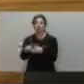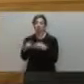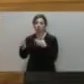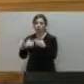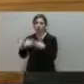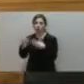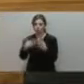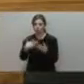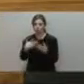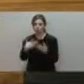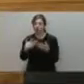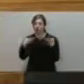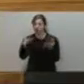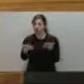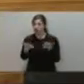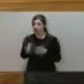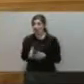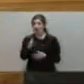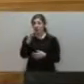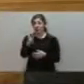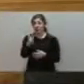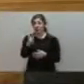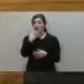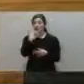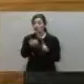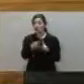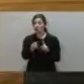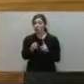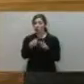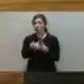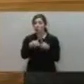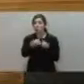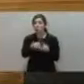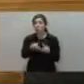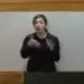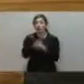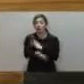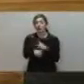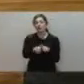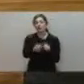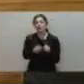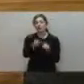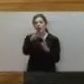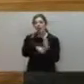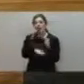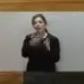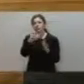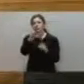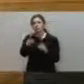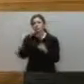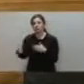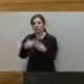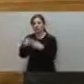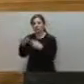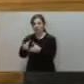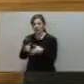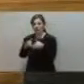añadido. Además, cuando el dominio público portuario en gran parte ha sido acondicionado por los propios astilleros. Con ello